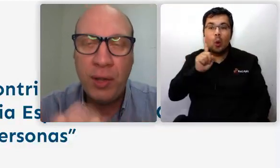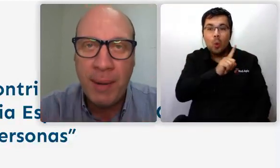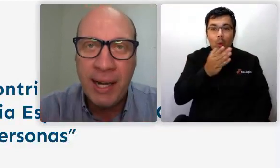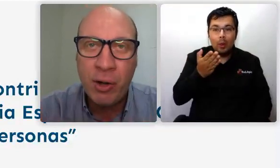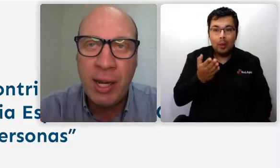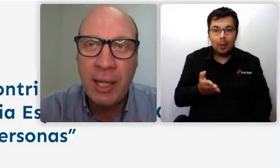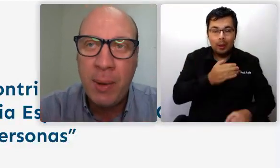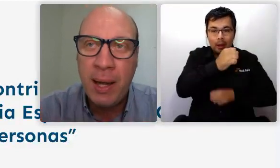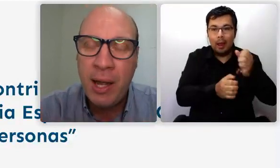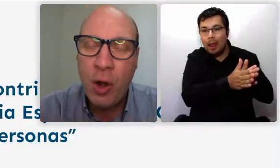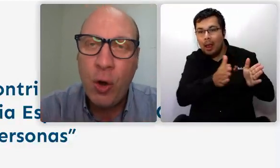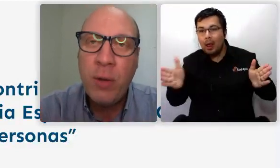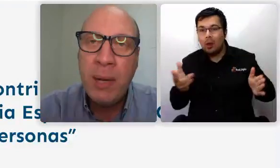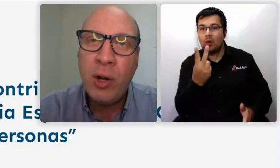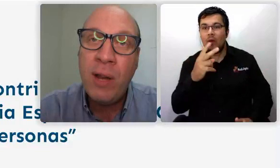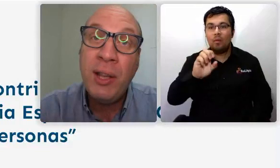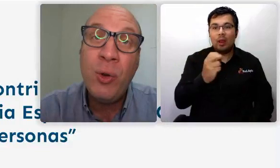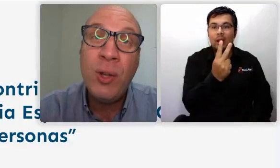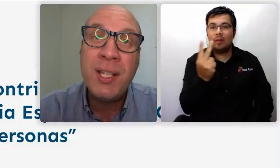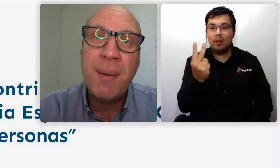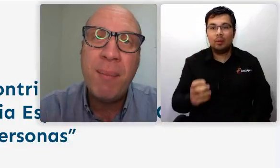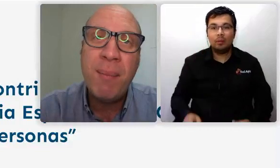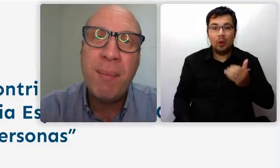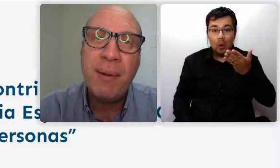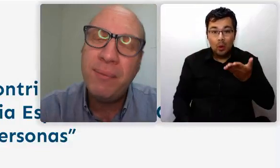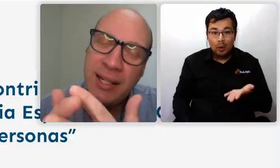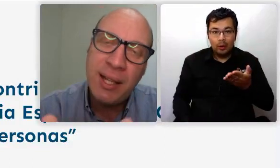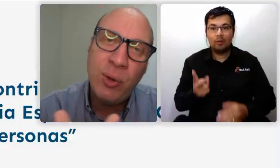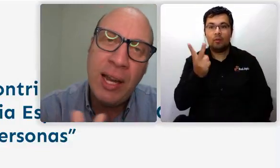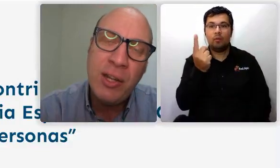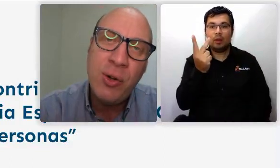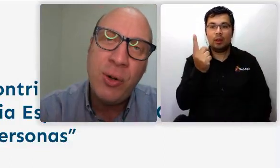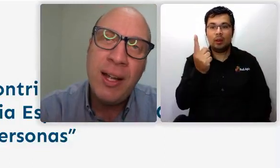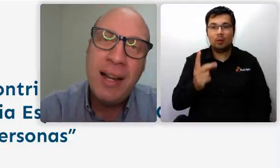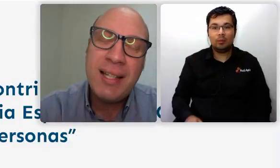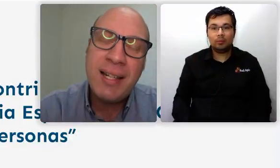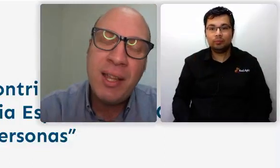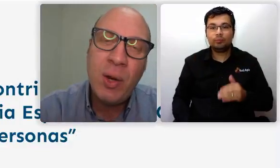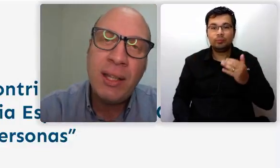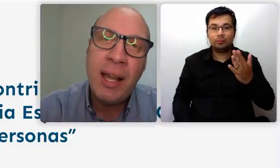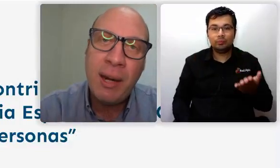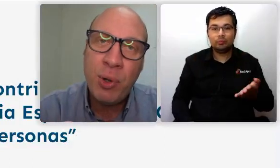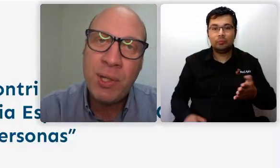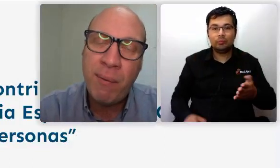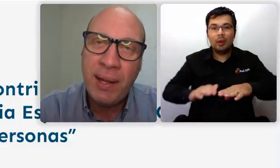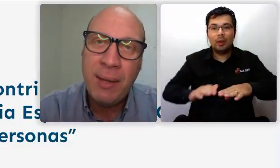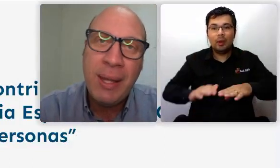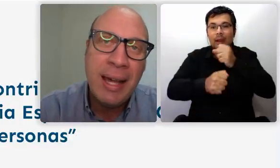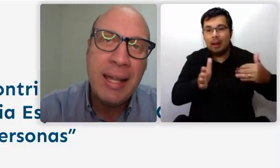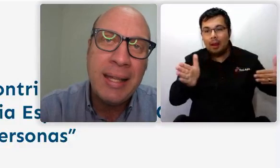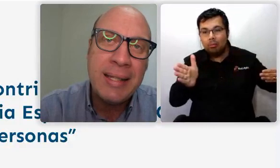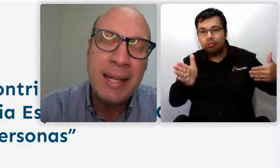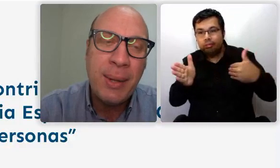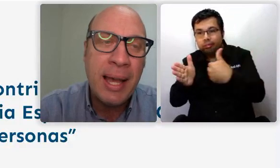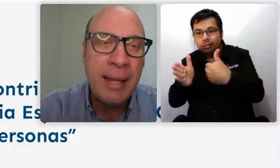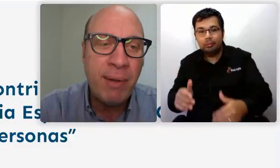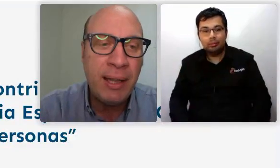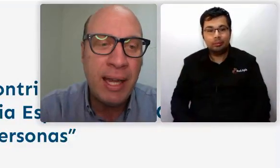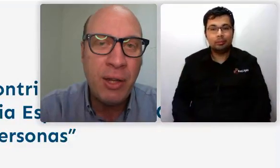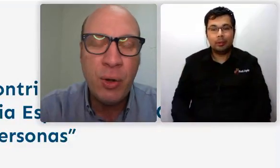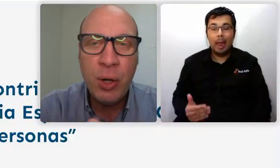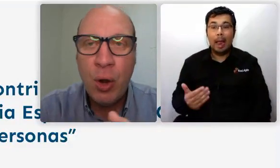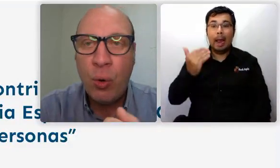21 de manera correlativa, hoy miércoles 21 de diciembre, finalizando el año, acercándonos a estas hermosas festividades de Navidad